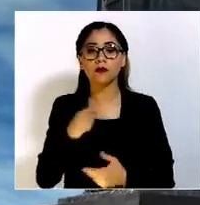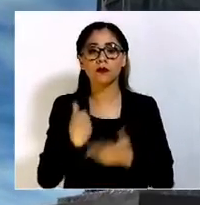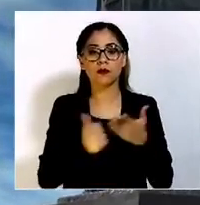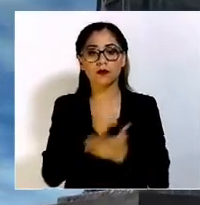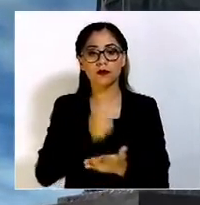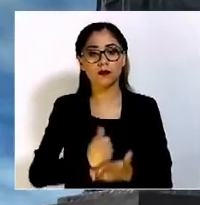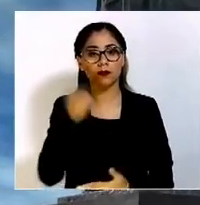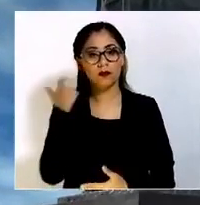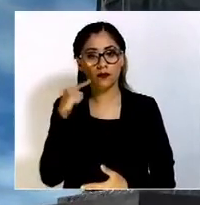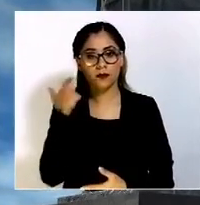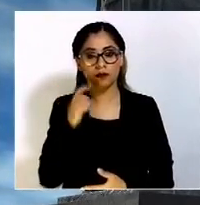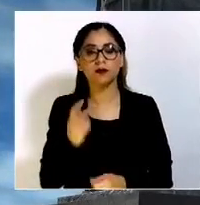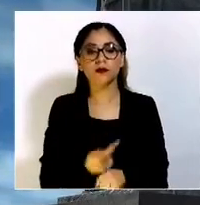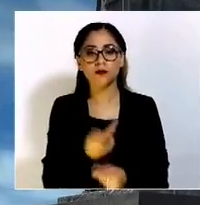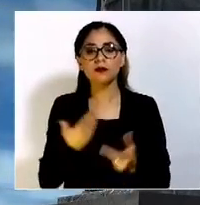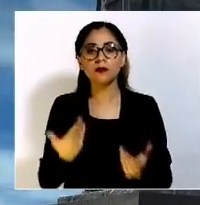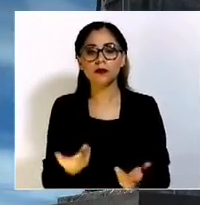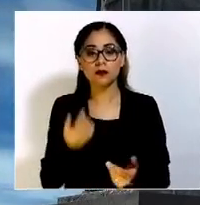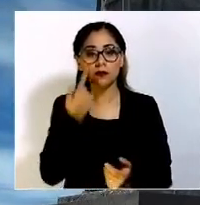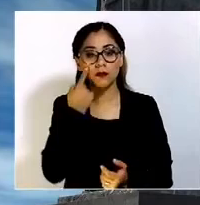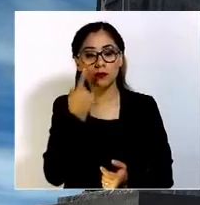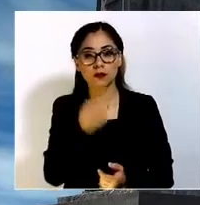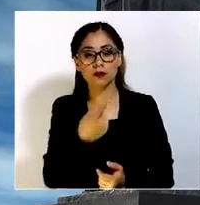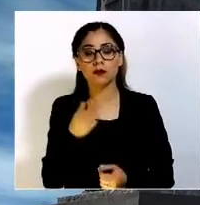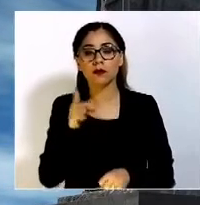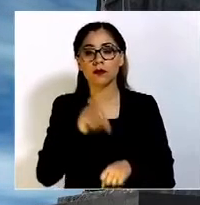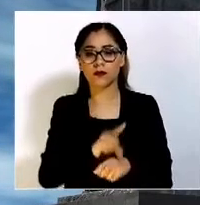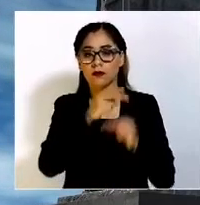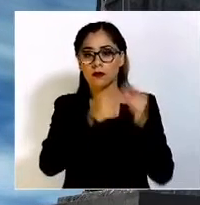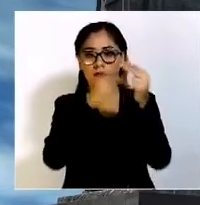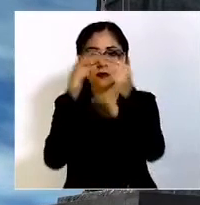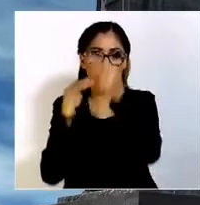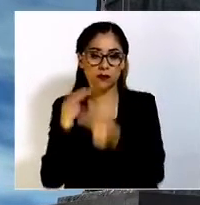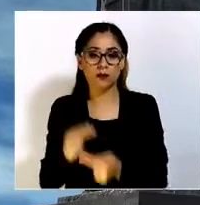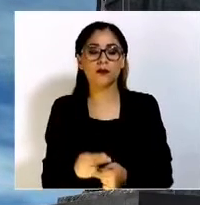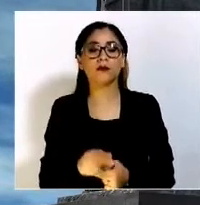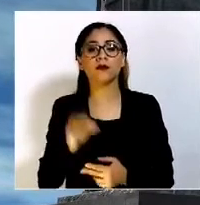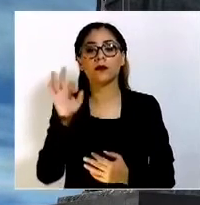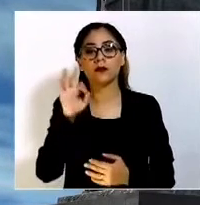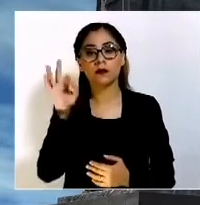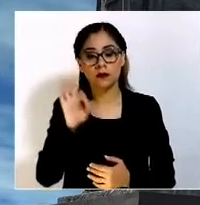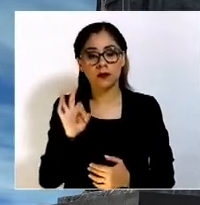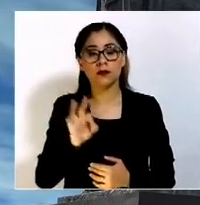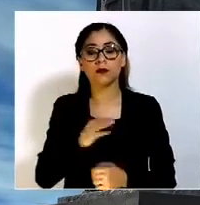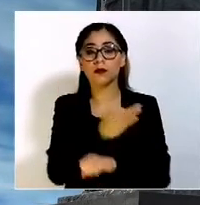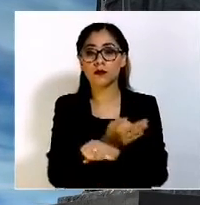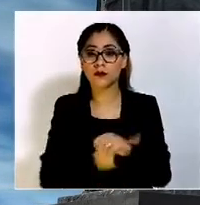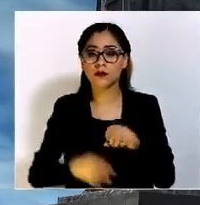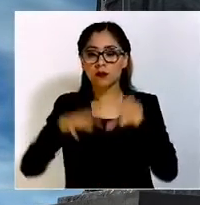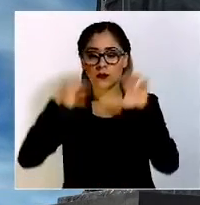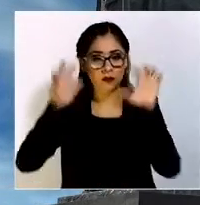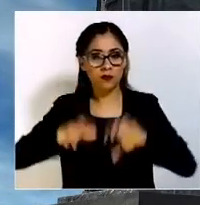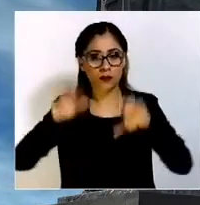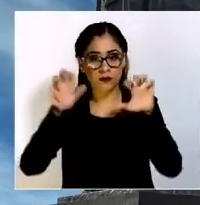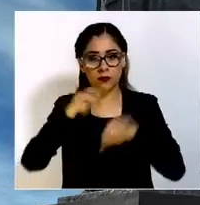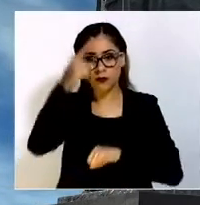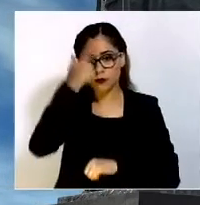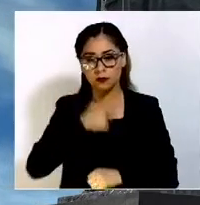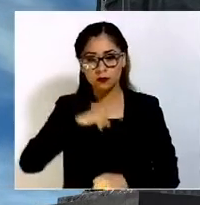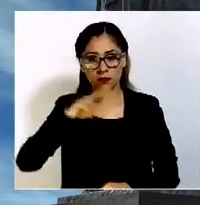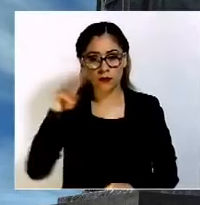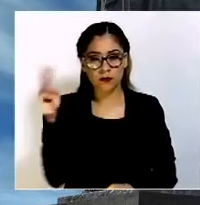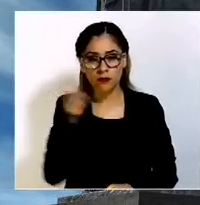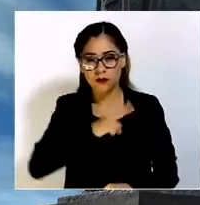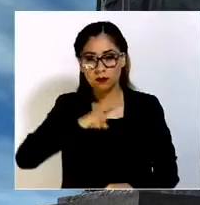metropolitana de Guadalajara se espera un día con cielo nuboso. Probabilidad de lluvia durante la tarde y noche. El viento dominante